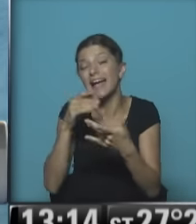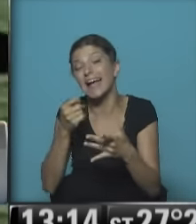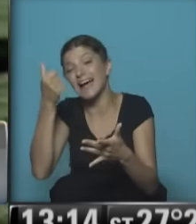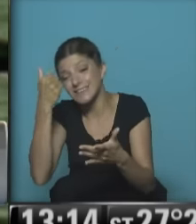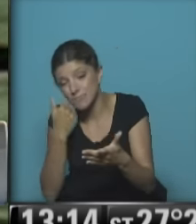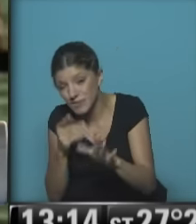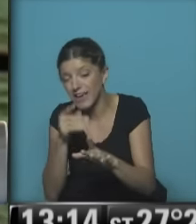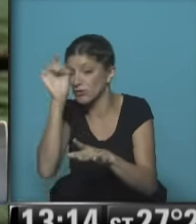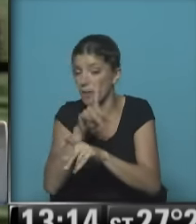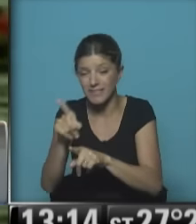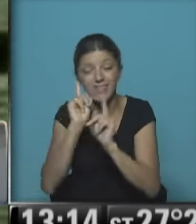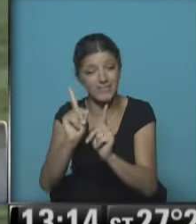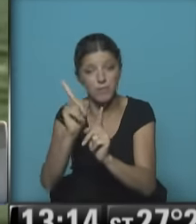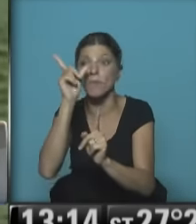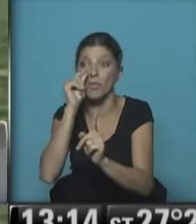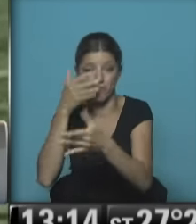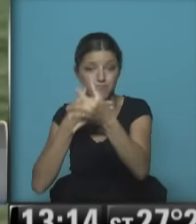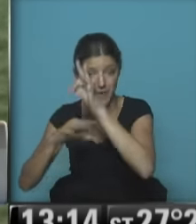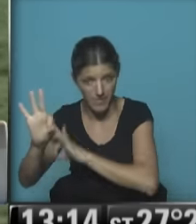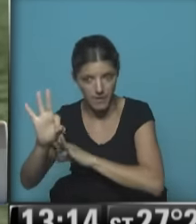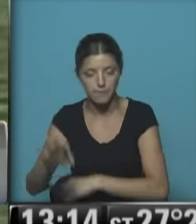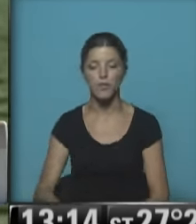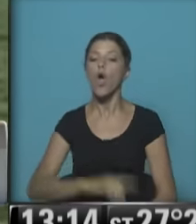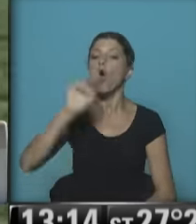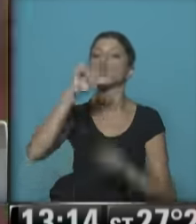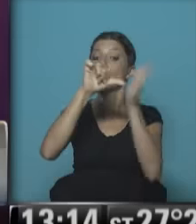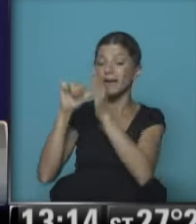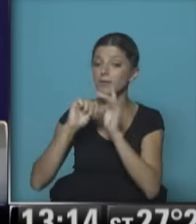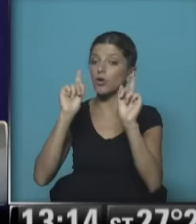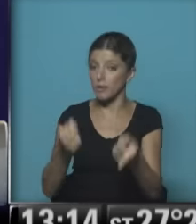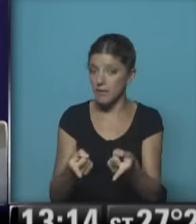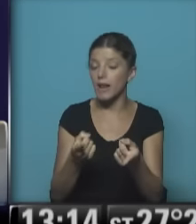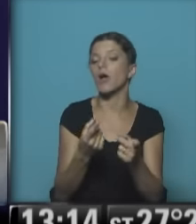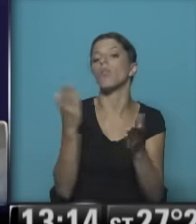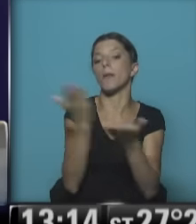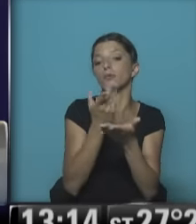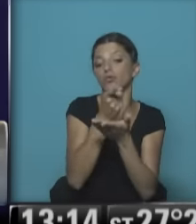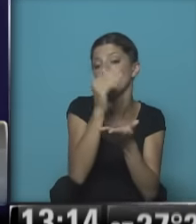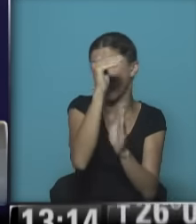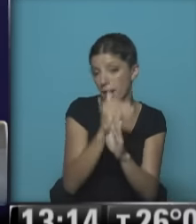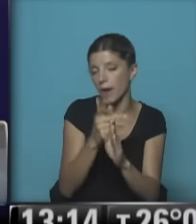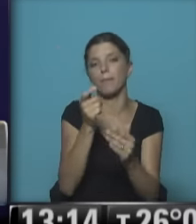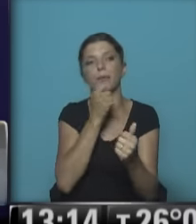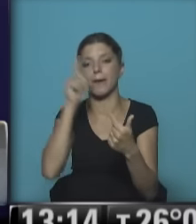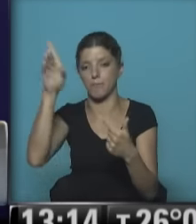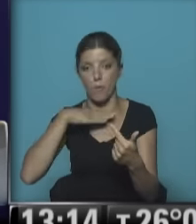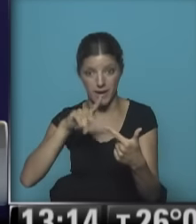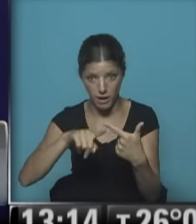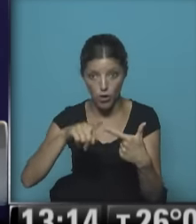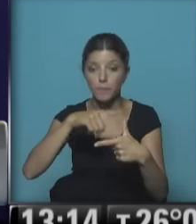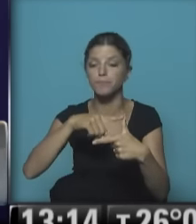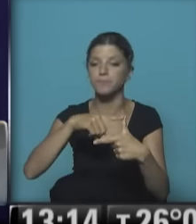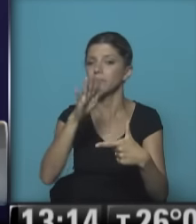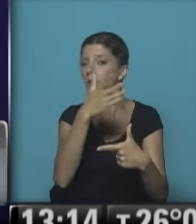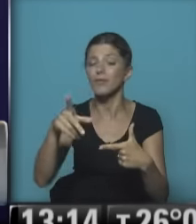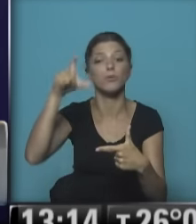recurso. En el otro extremo, entre los países con más bajo costo de producción en el mundo, aparecen México con